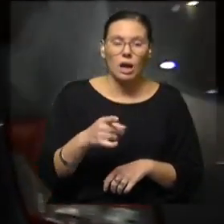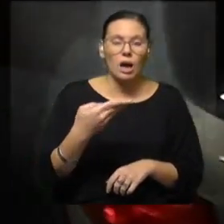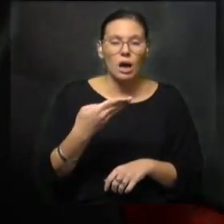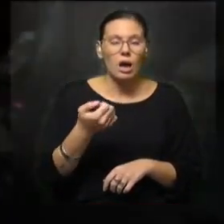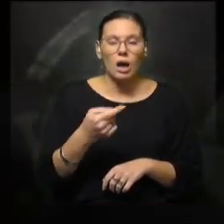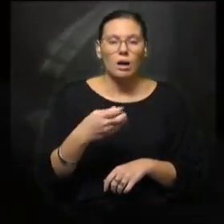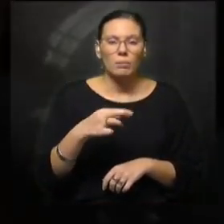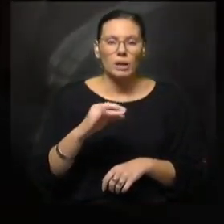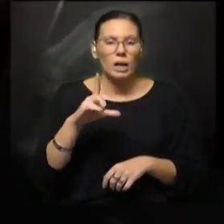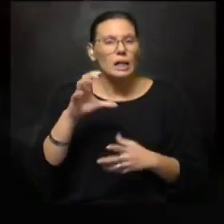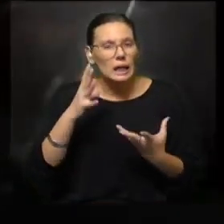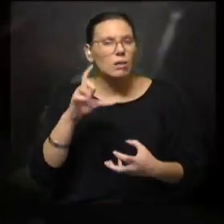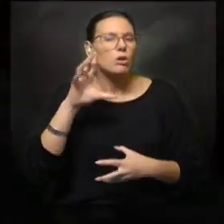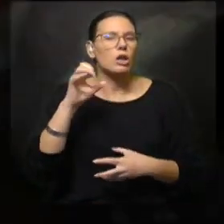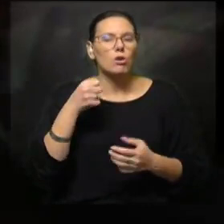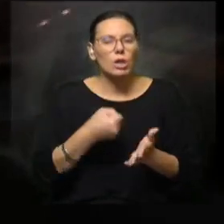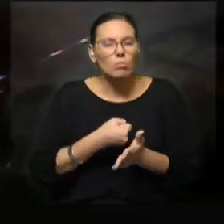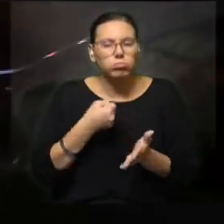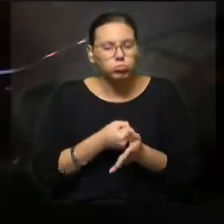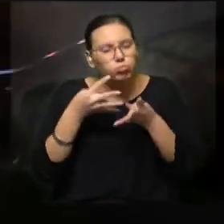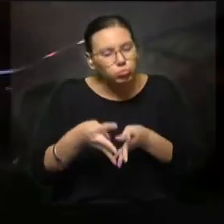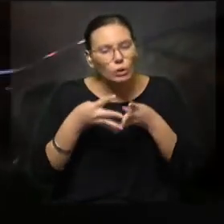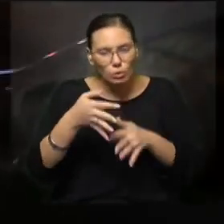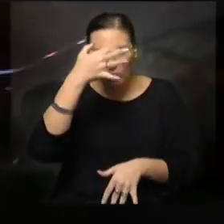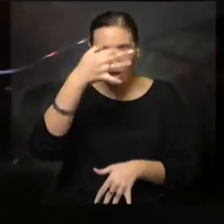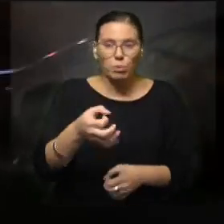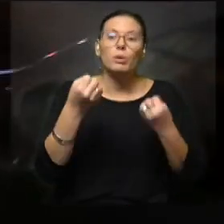es la lucha del pueblo, y por eso